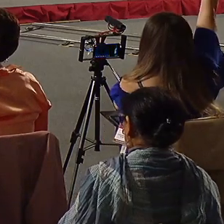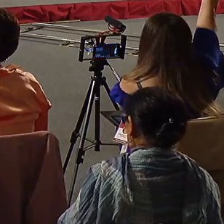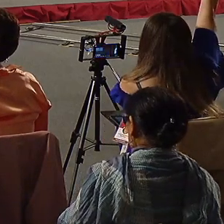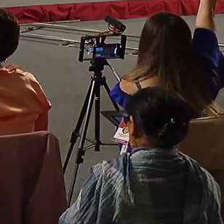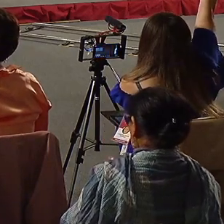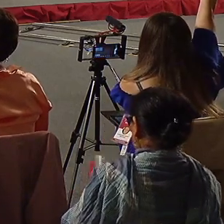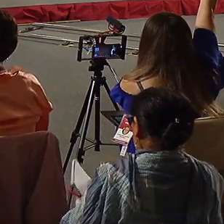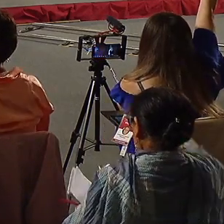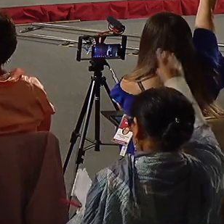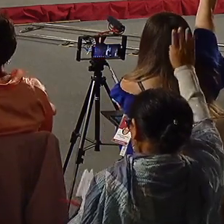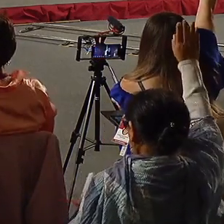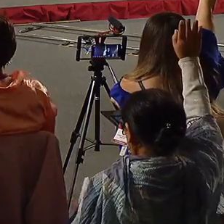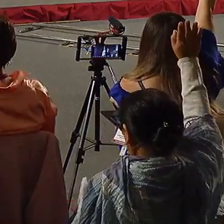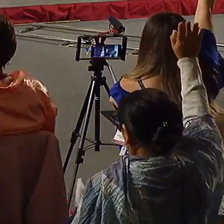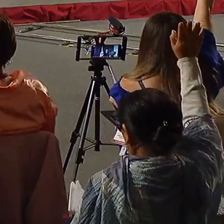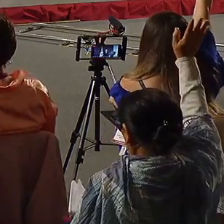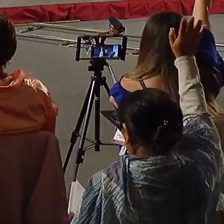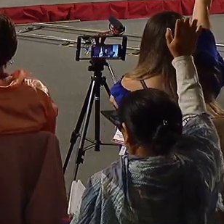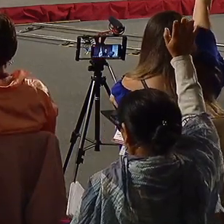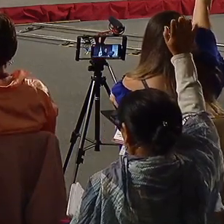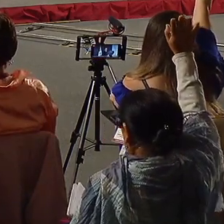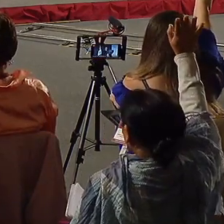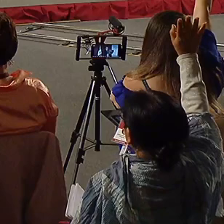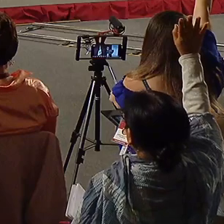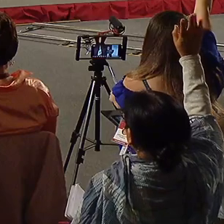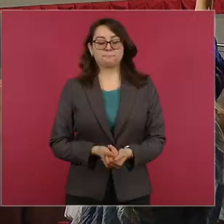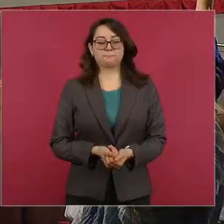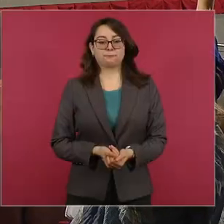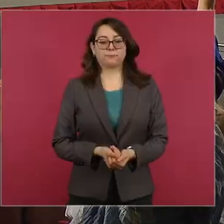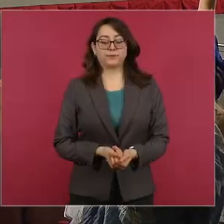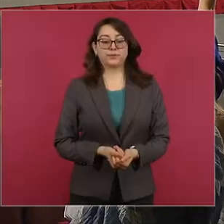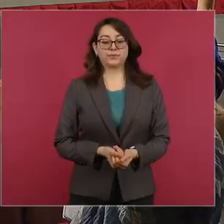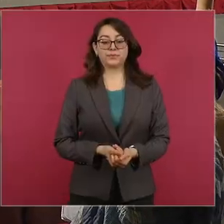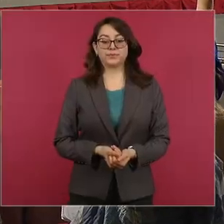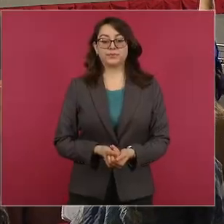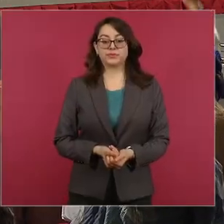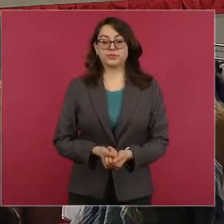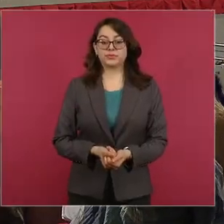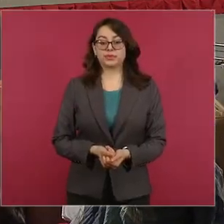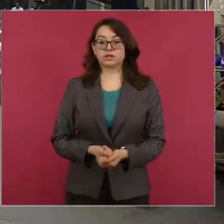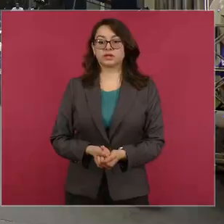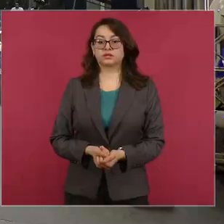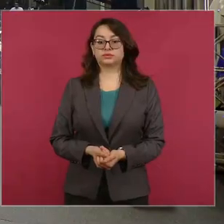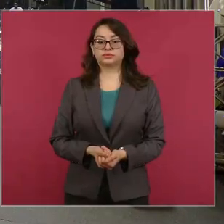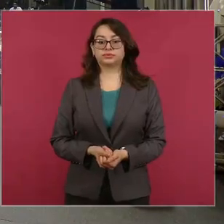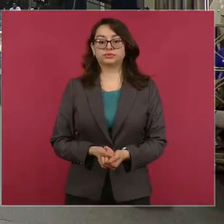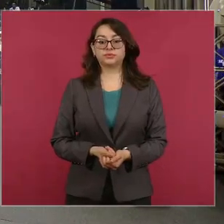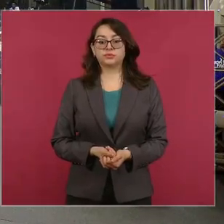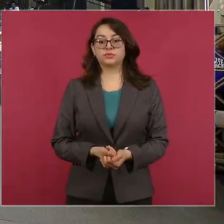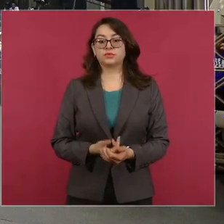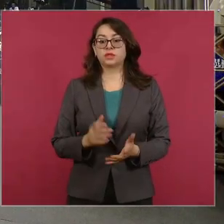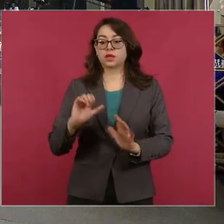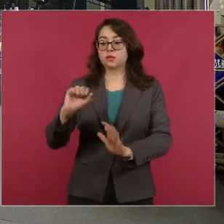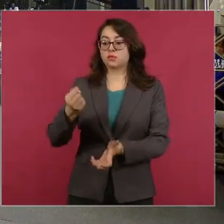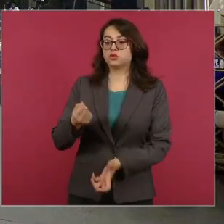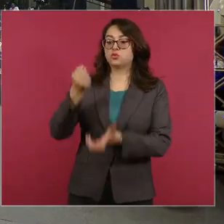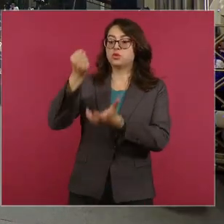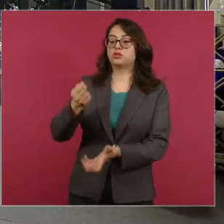Muy bien. Bueno, vamos a ver nada más cómo estuvo la votación. ¿Tienen informes?